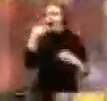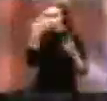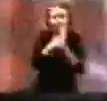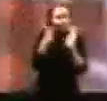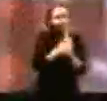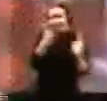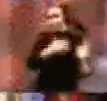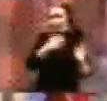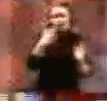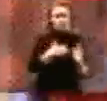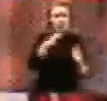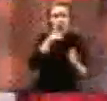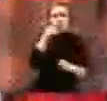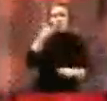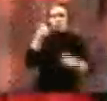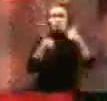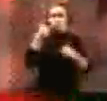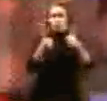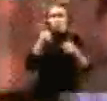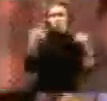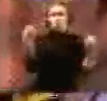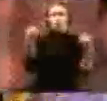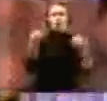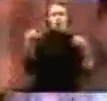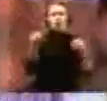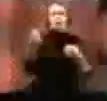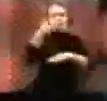inexplicable el concurso en el estadio.